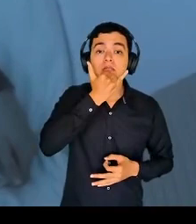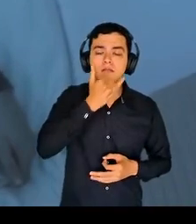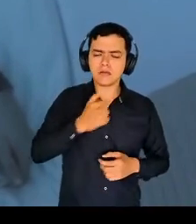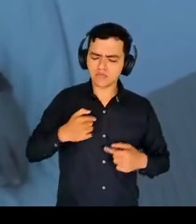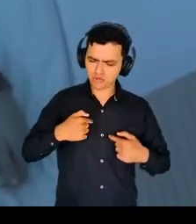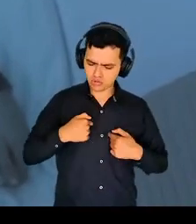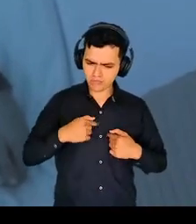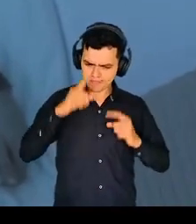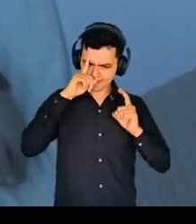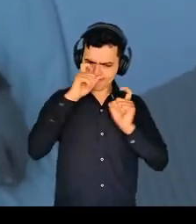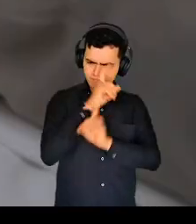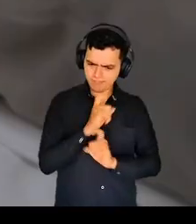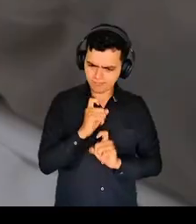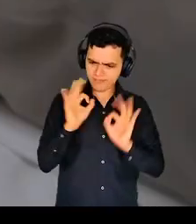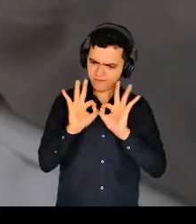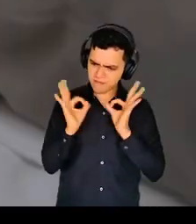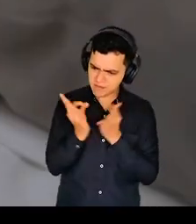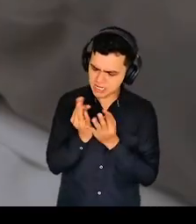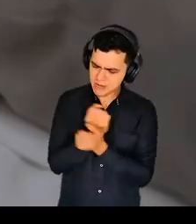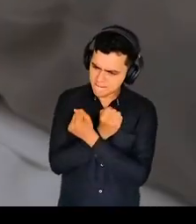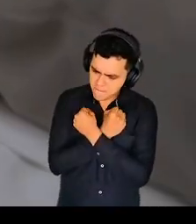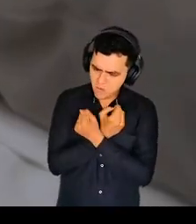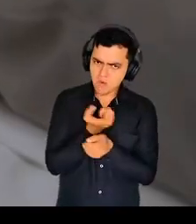el amor de la familia.